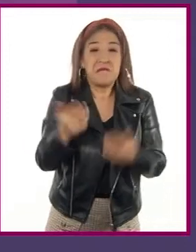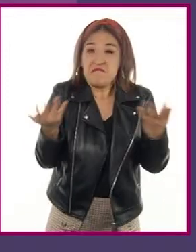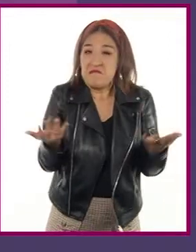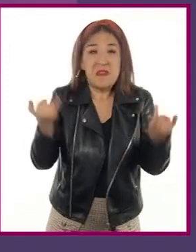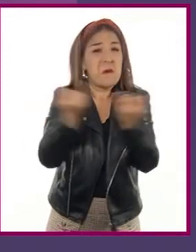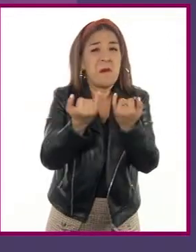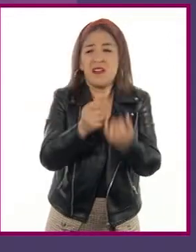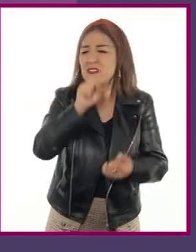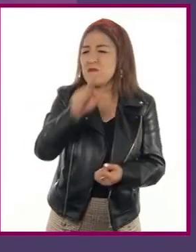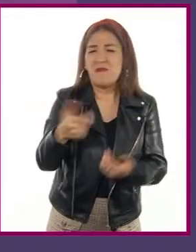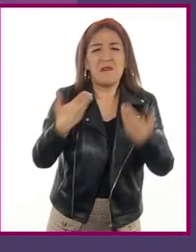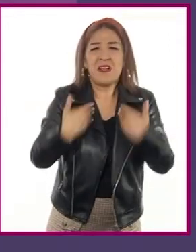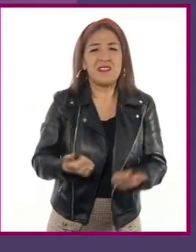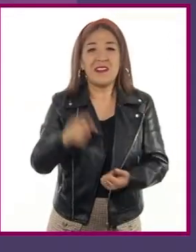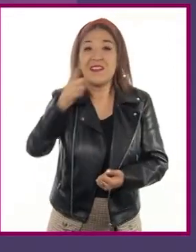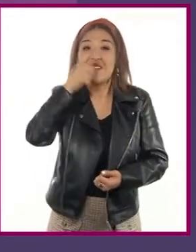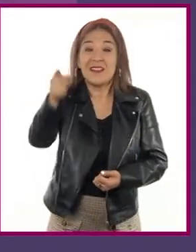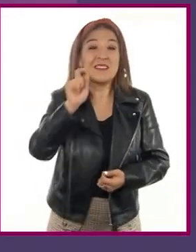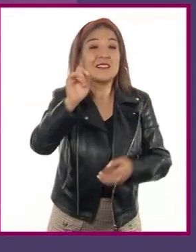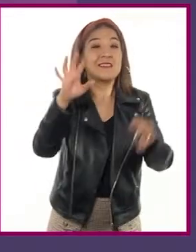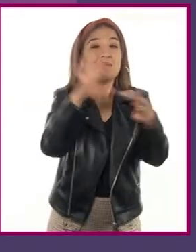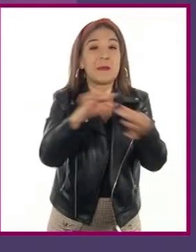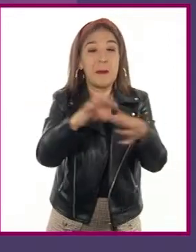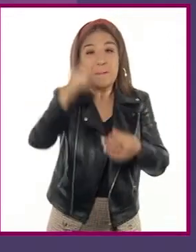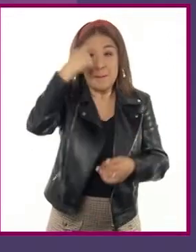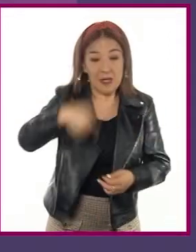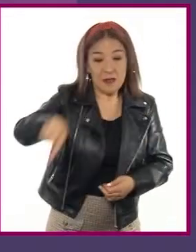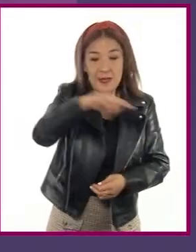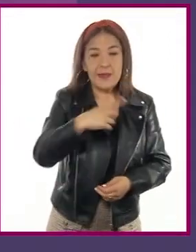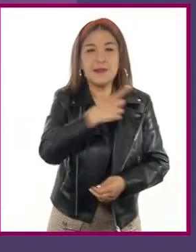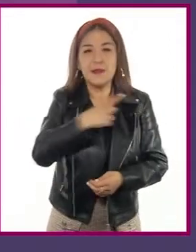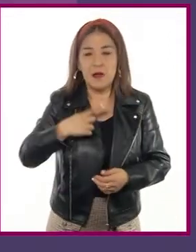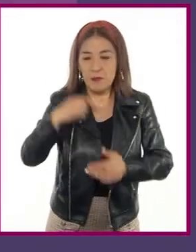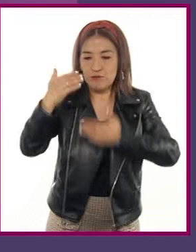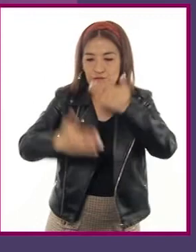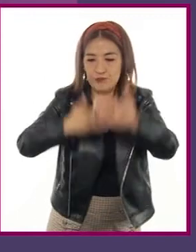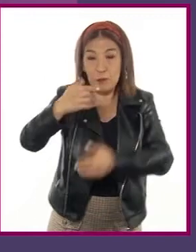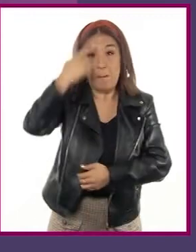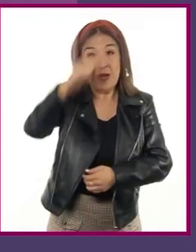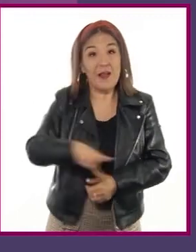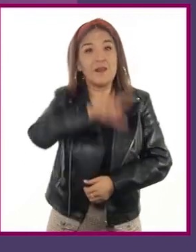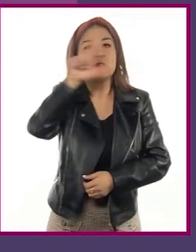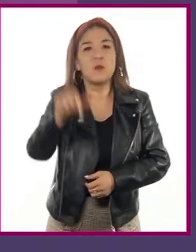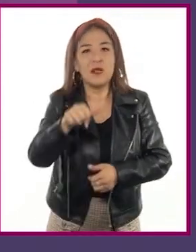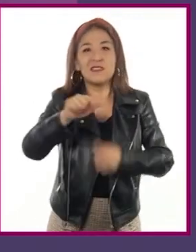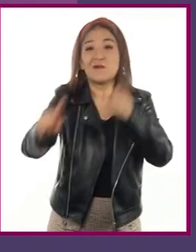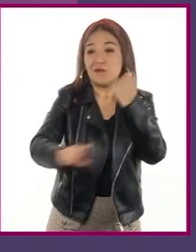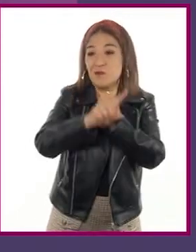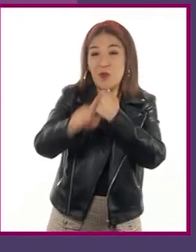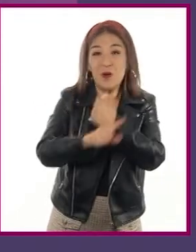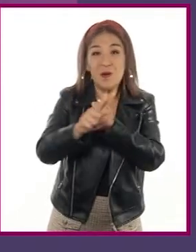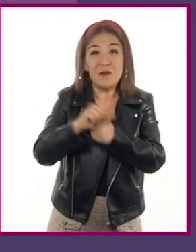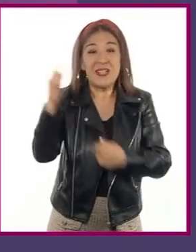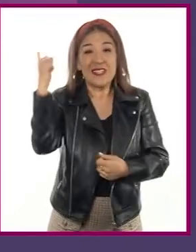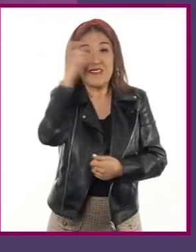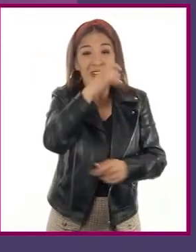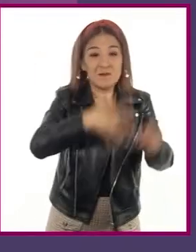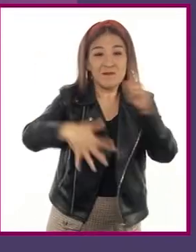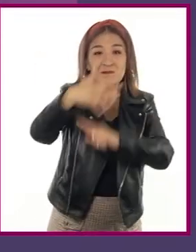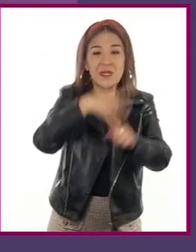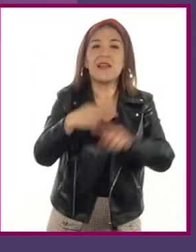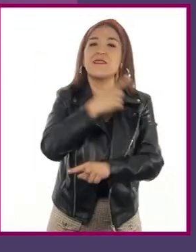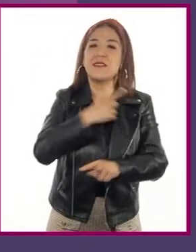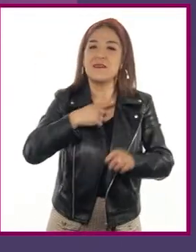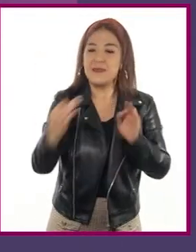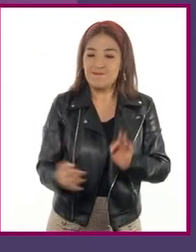qué dicen que es una capacidad que debemos desarrollar para enfrentar las situaciones generadas por